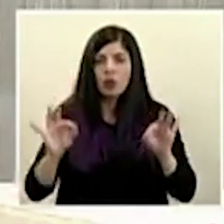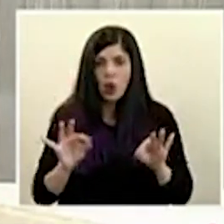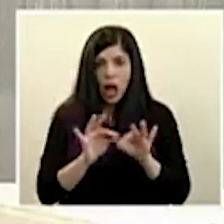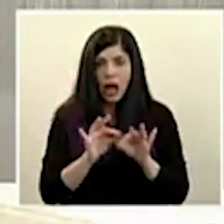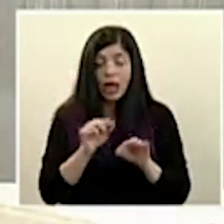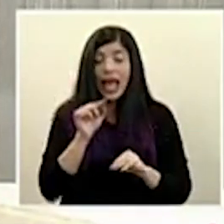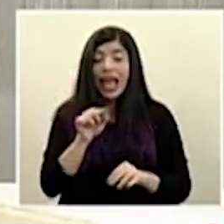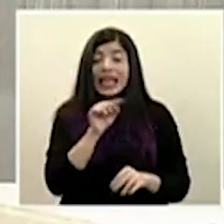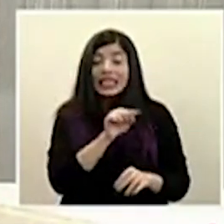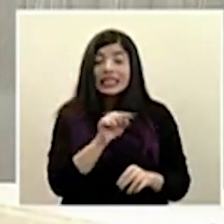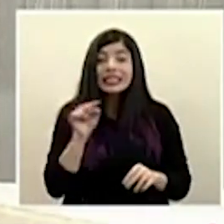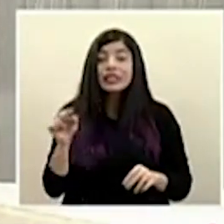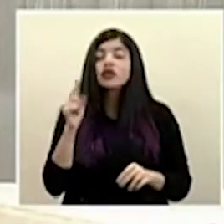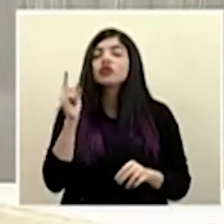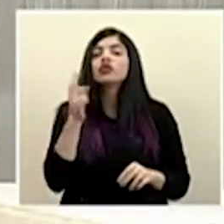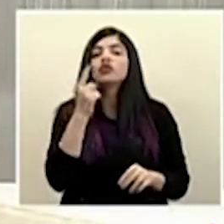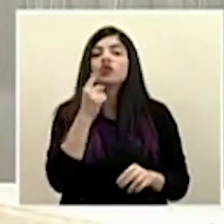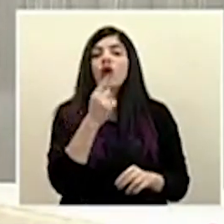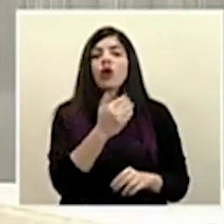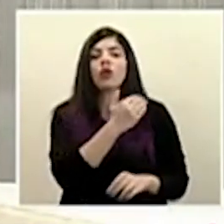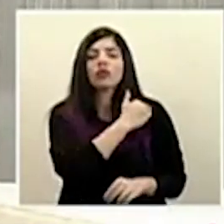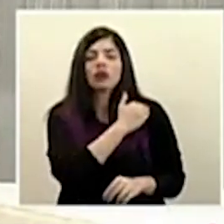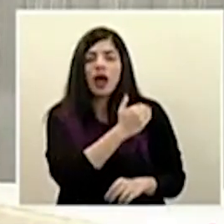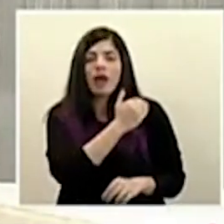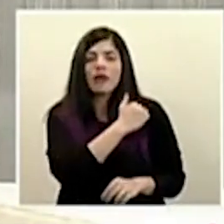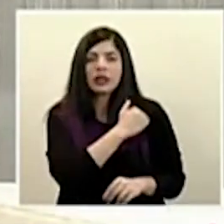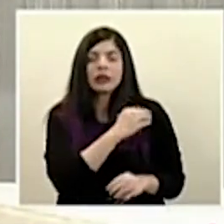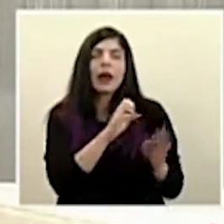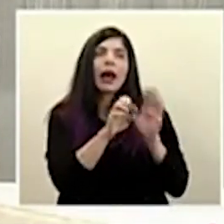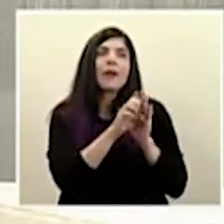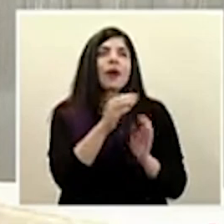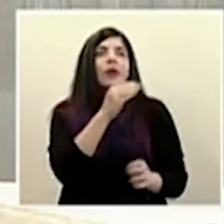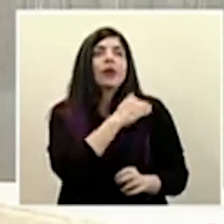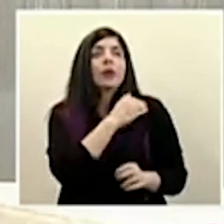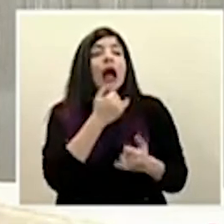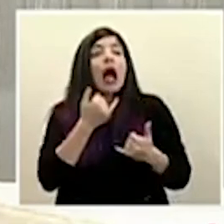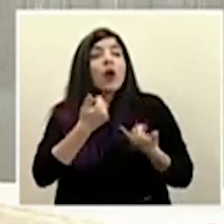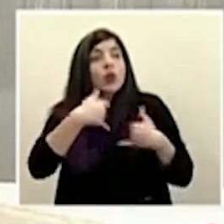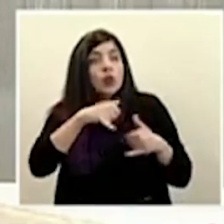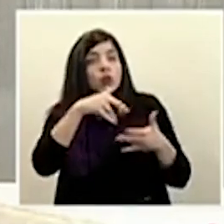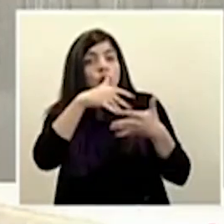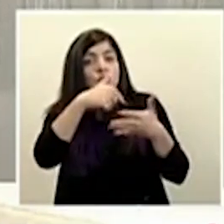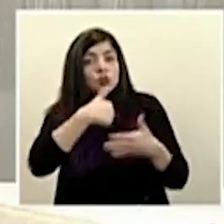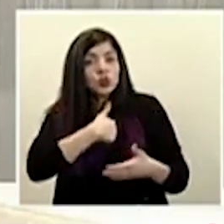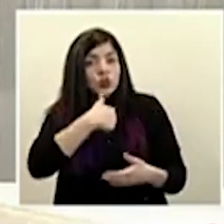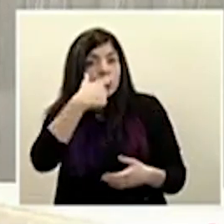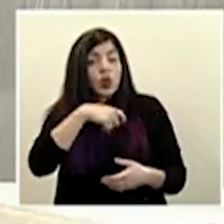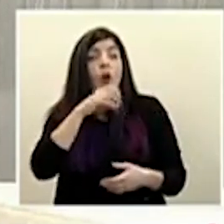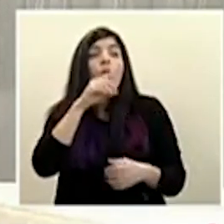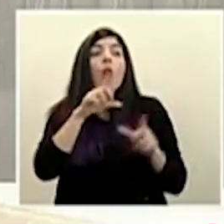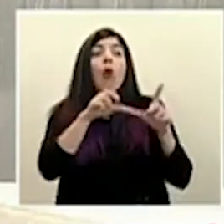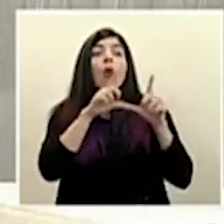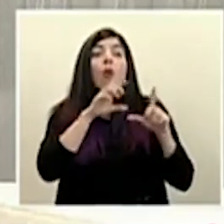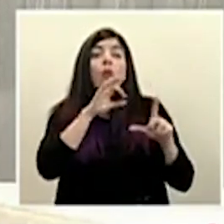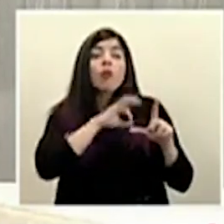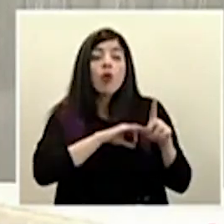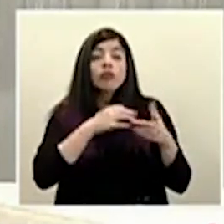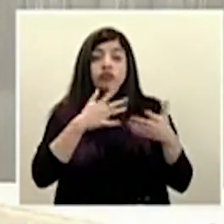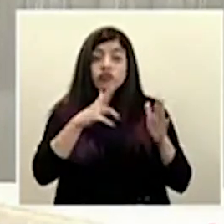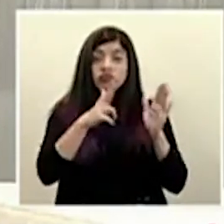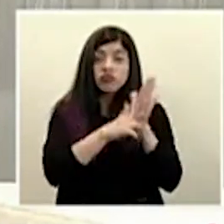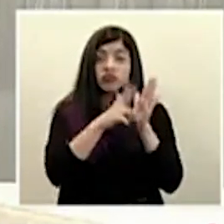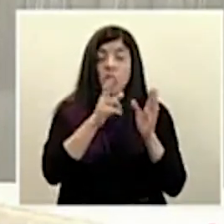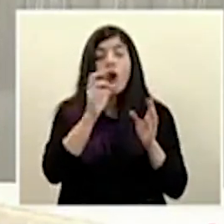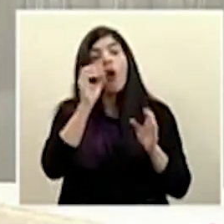medio solamente le vamos a notificar, ya sea de que su caso está en estudio, de que su bono ha sido autorizado o de